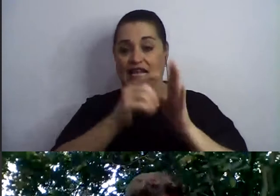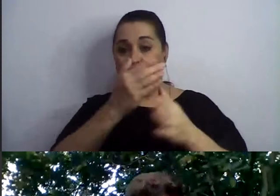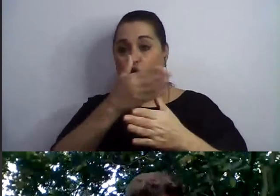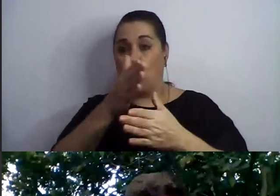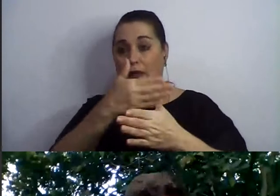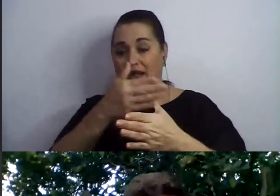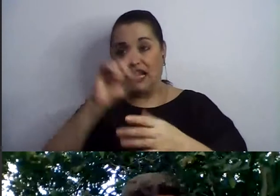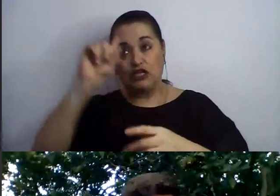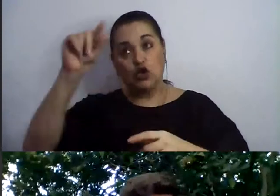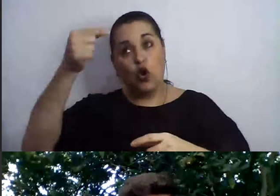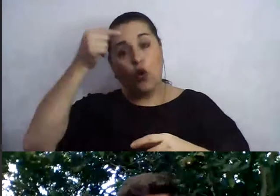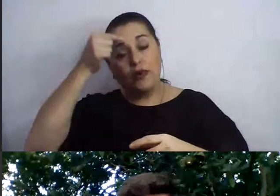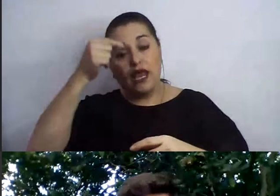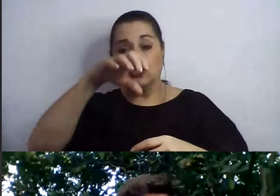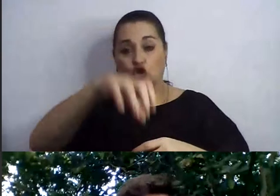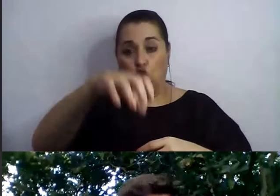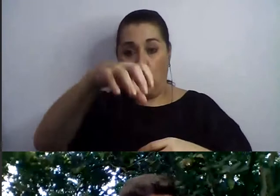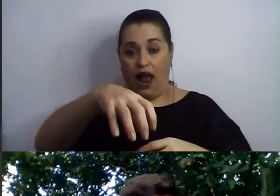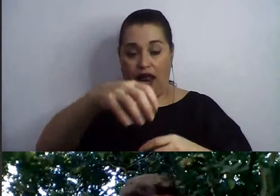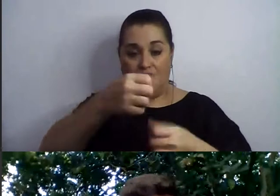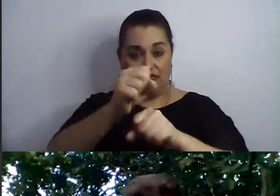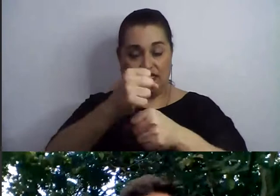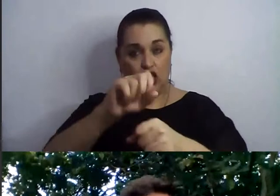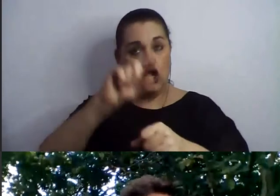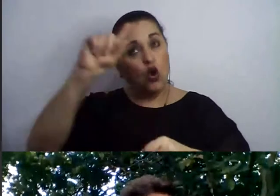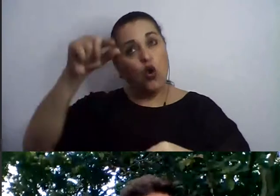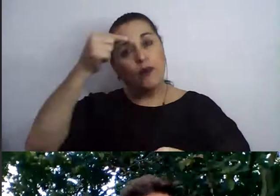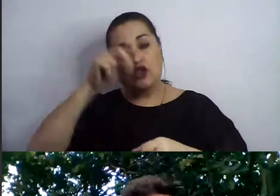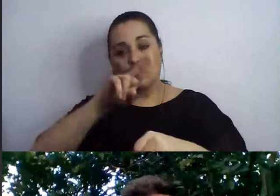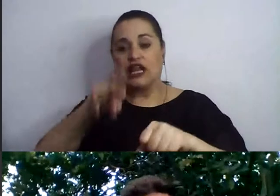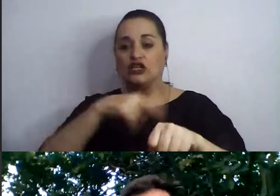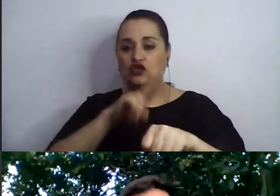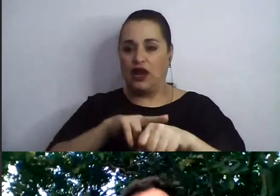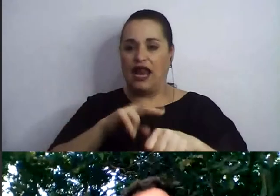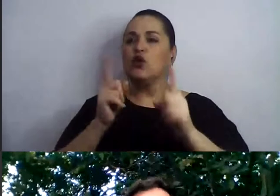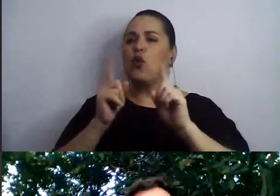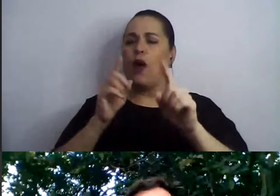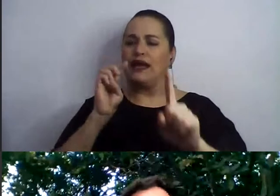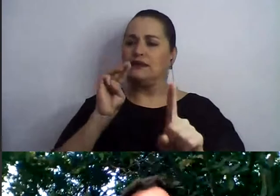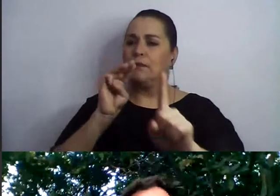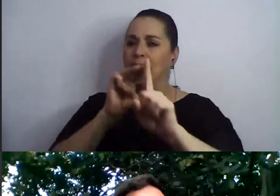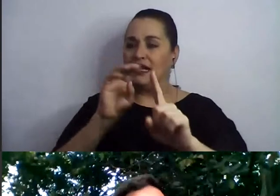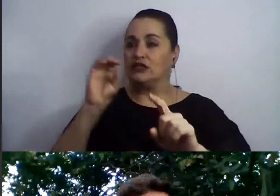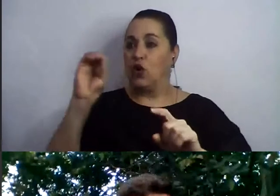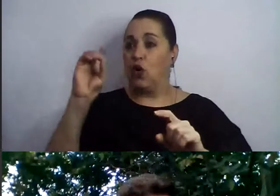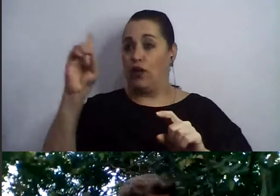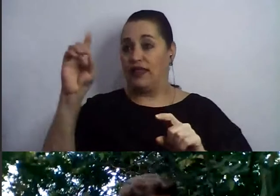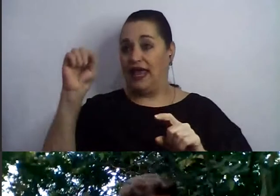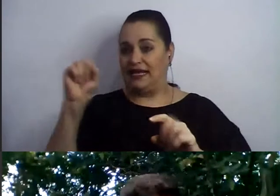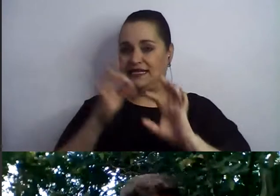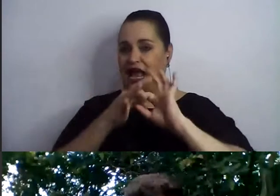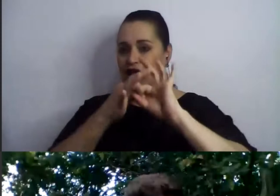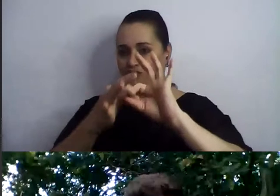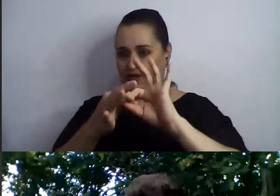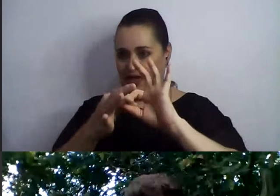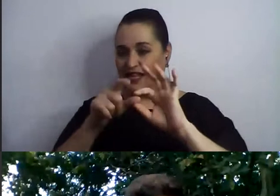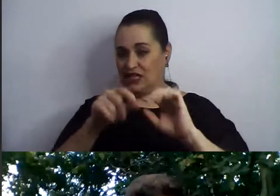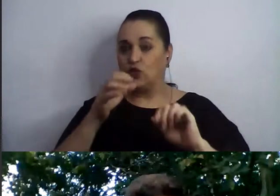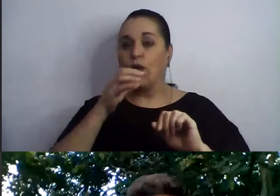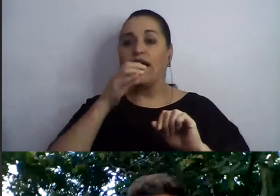gobiernos locales y el gobierno nacional y cuáles metas se ven asociadas a ellos esto es como en carácter de